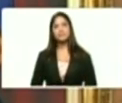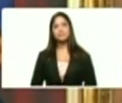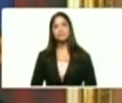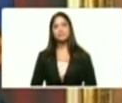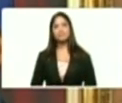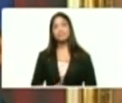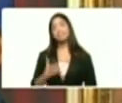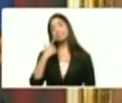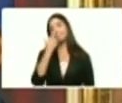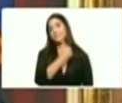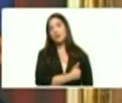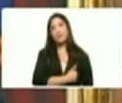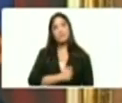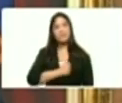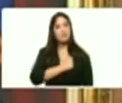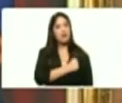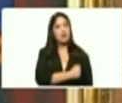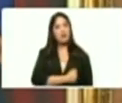lamentable,